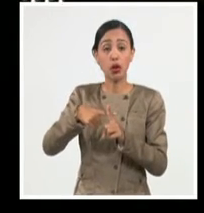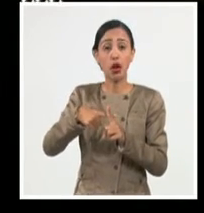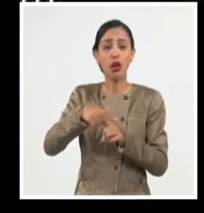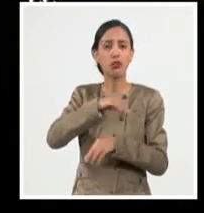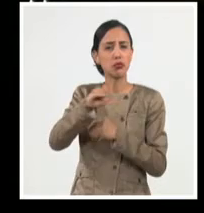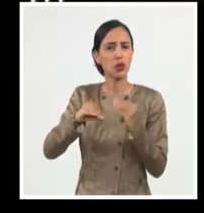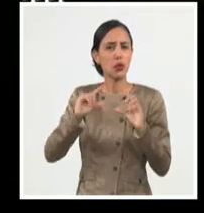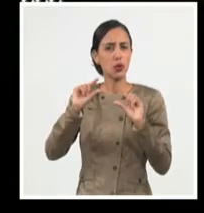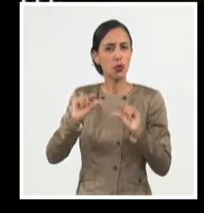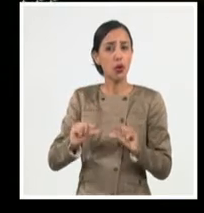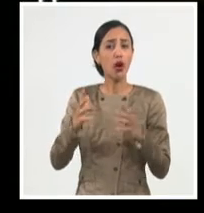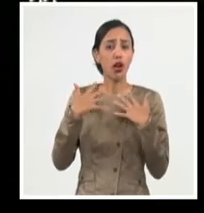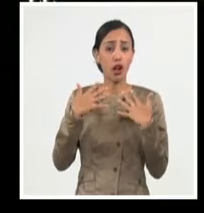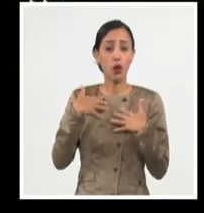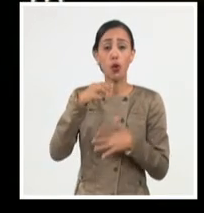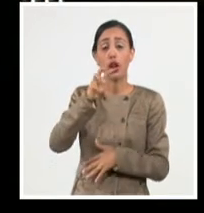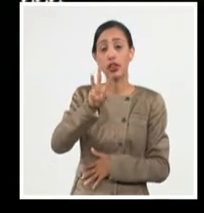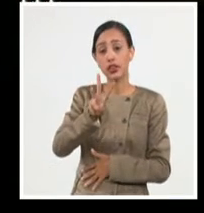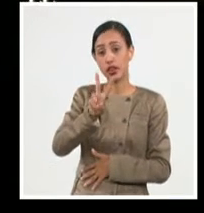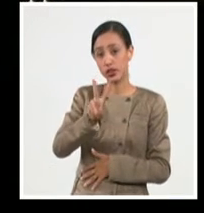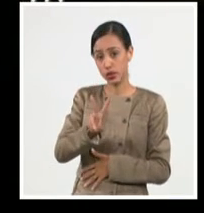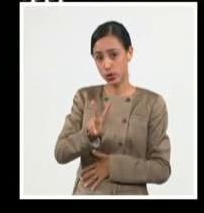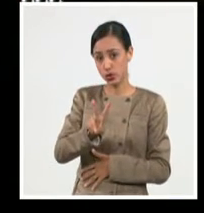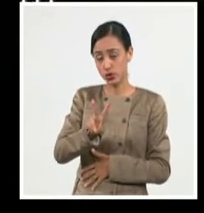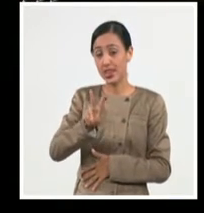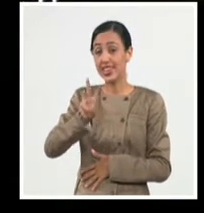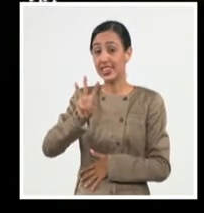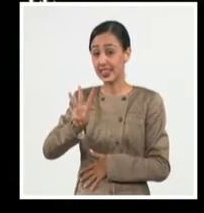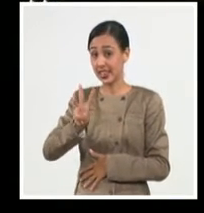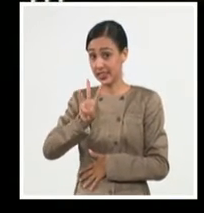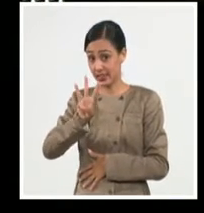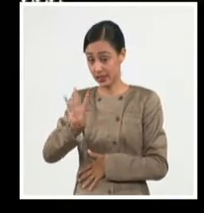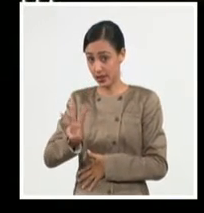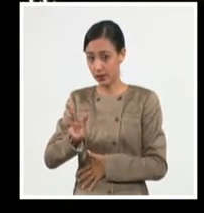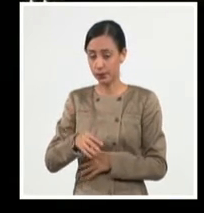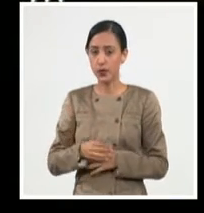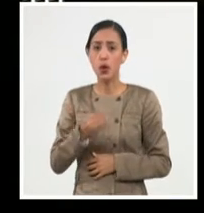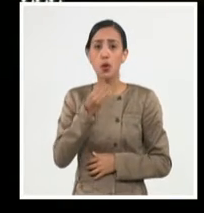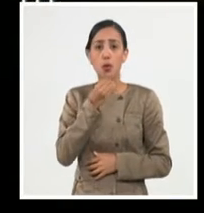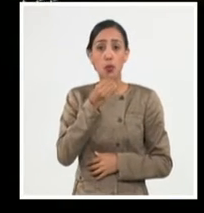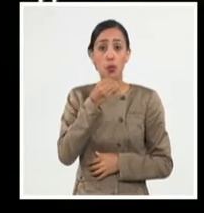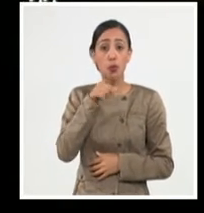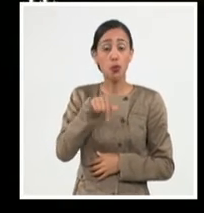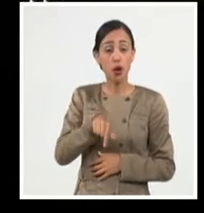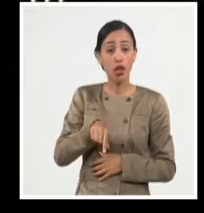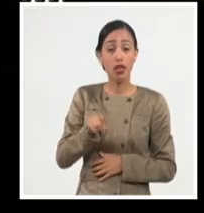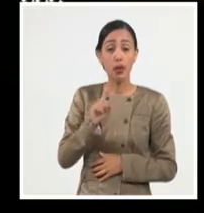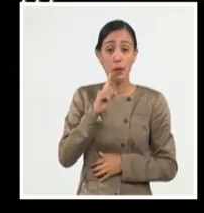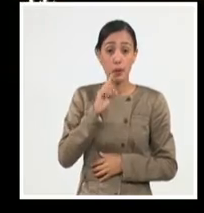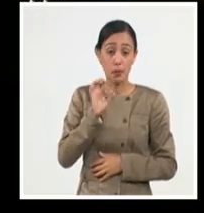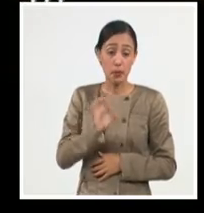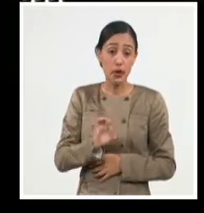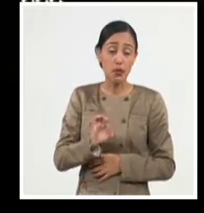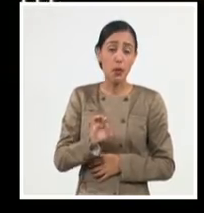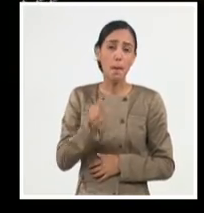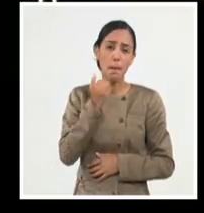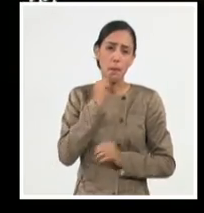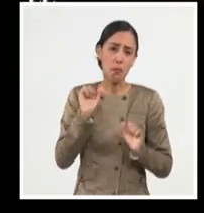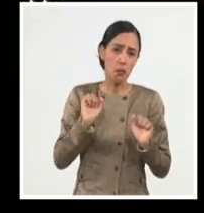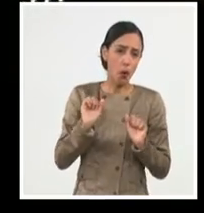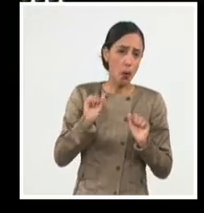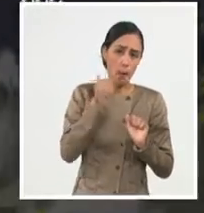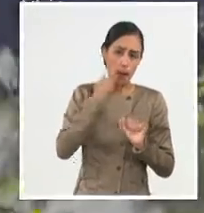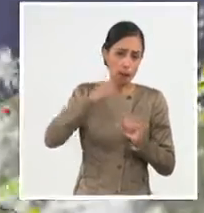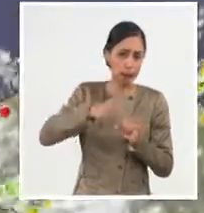máximas de 32 y hasta 33 grados Celsius pueden ser inferiores las temperaturas en las áreas de chubascos y lluvias.